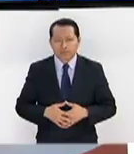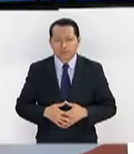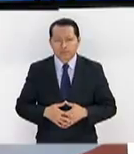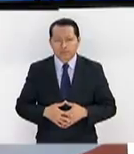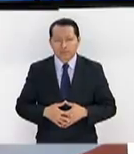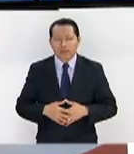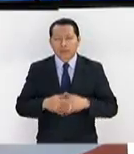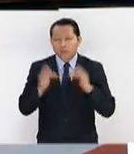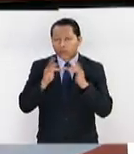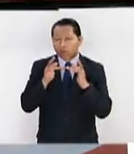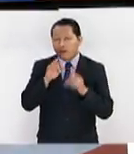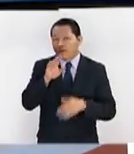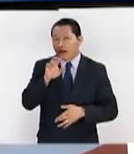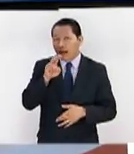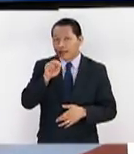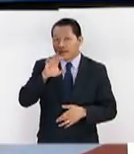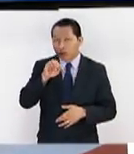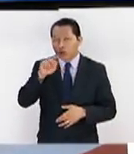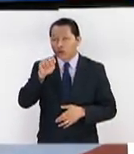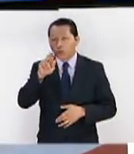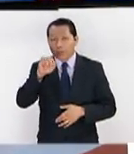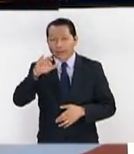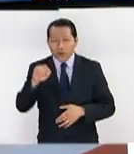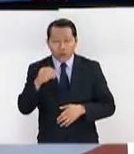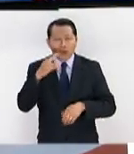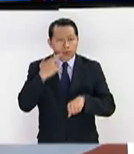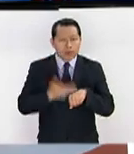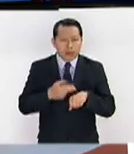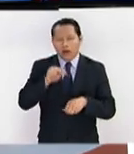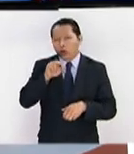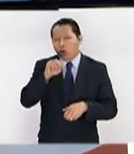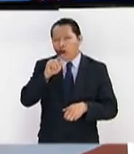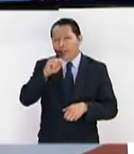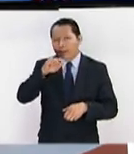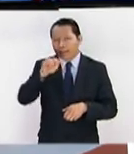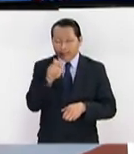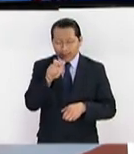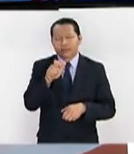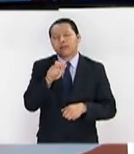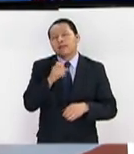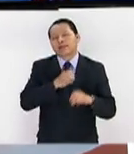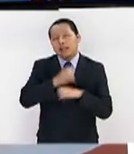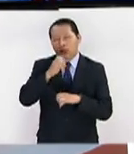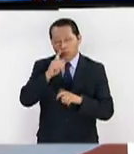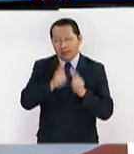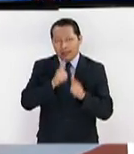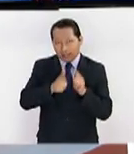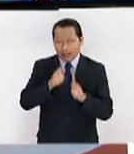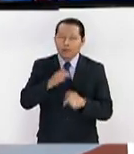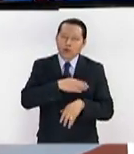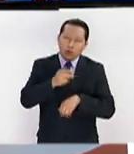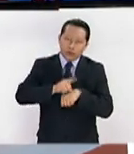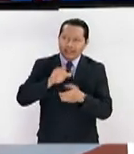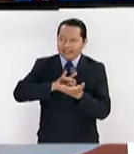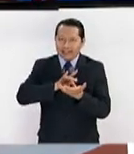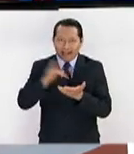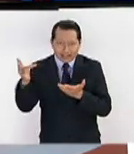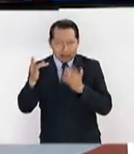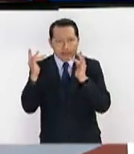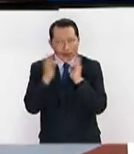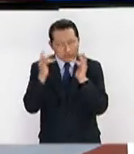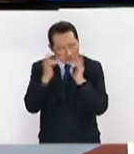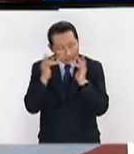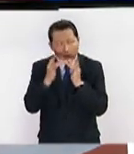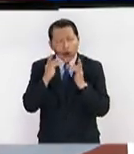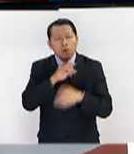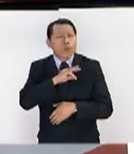Nos comunicamos con Francisco Trujillo, él es corresponsal de Notimex allá en el estado de Texas. Muy buenos días, gracias por estar con nosotros para